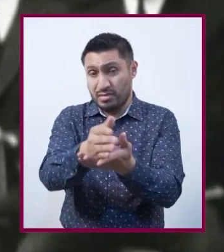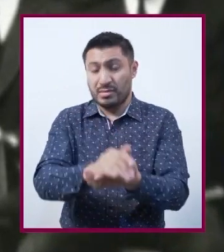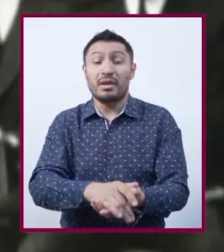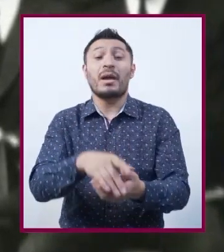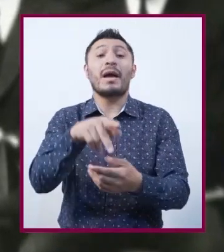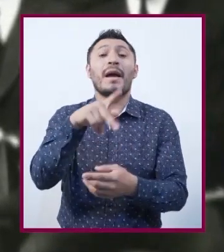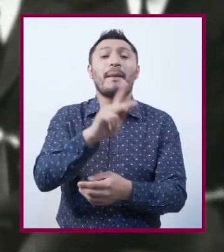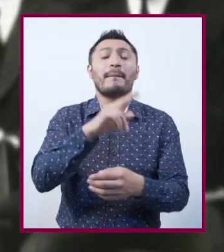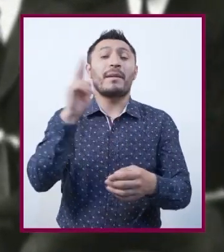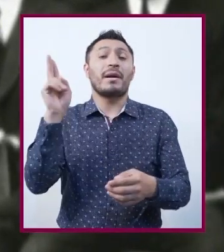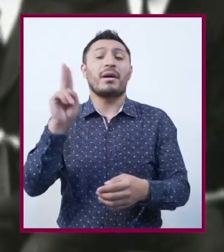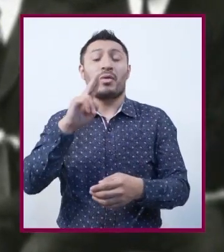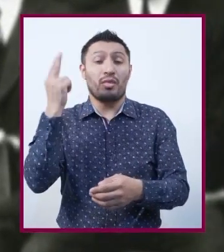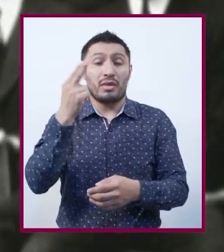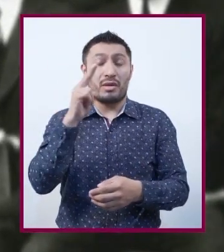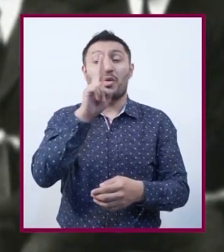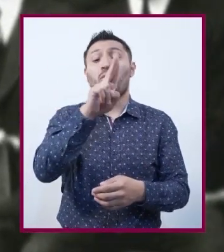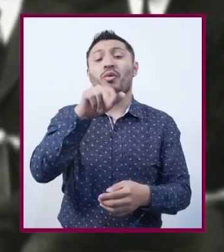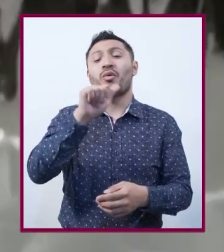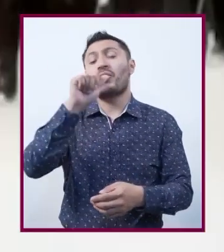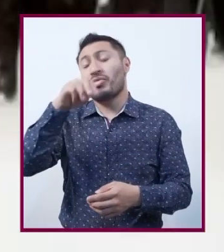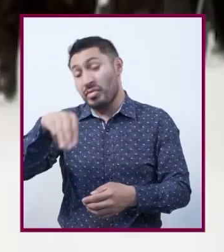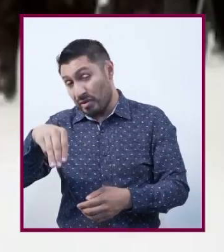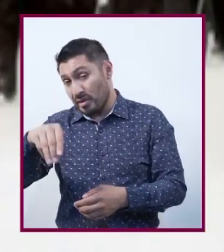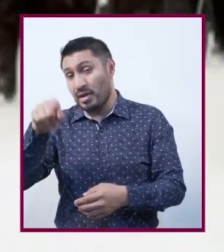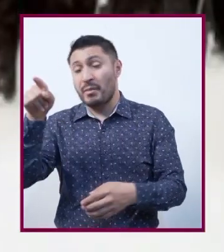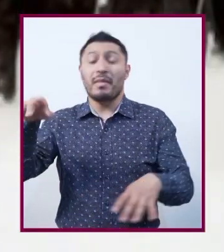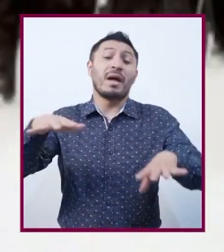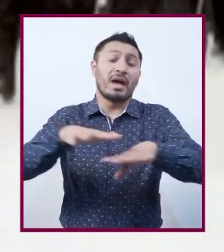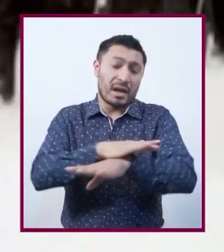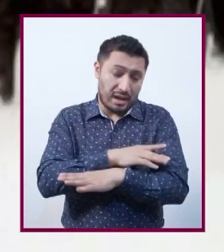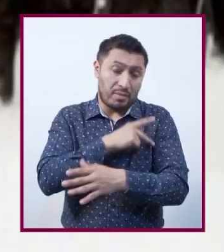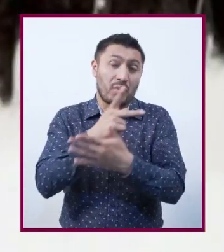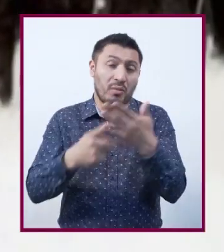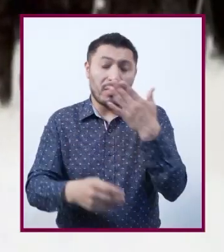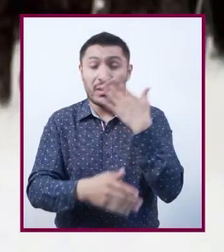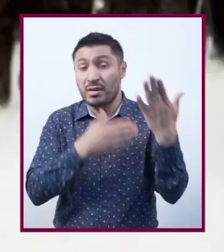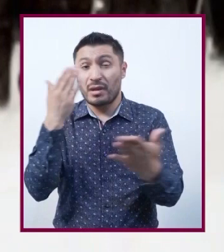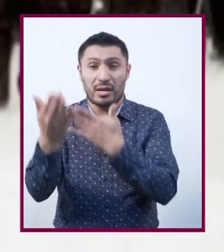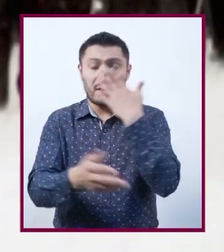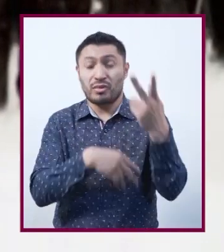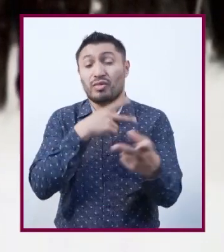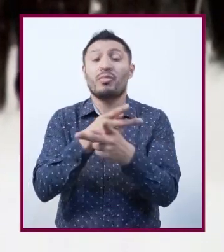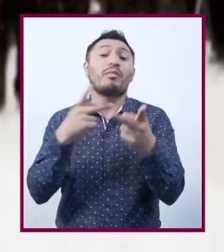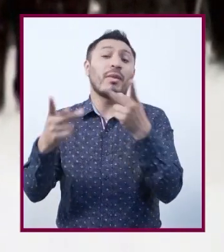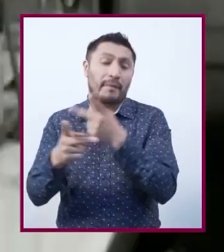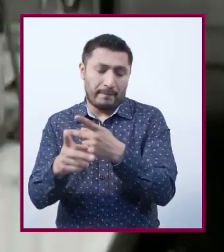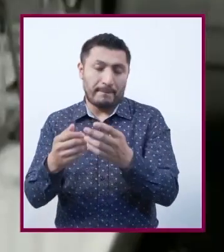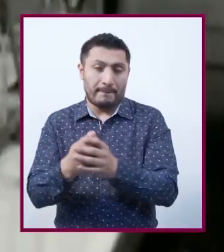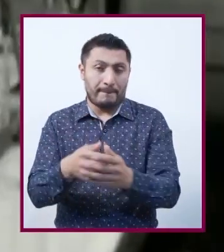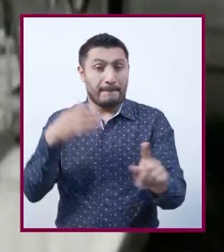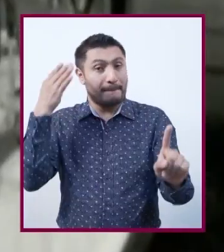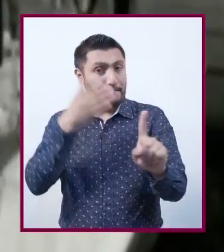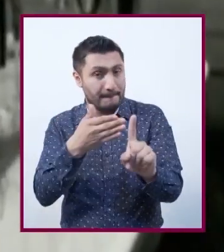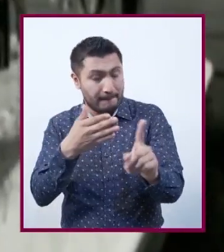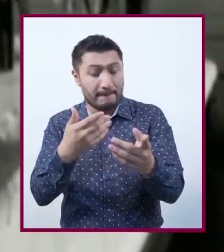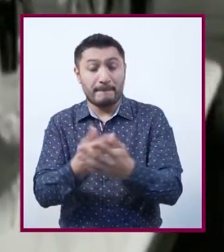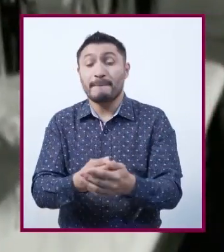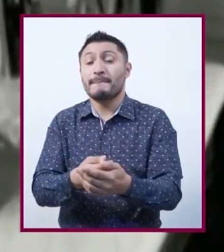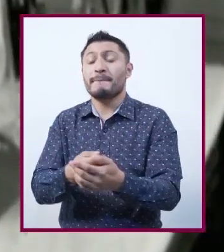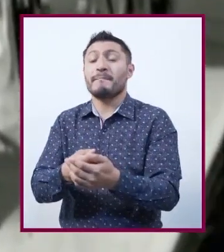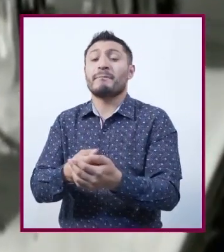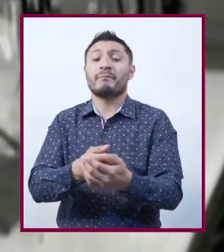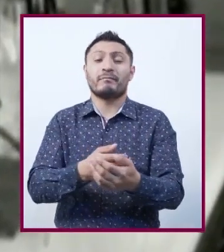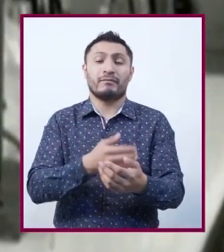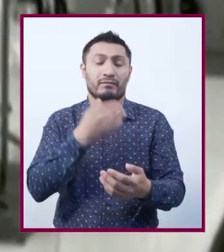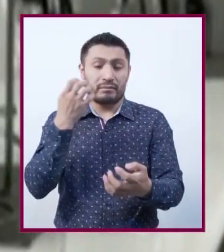la Universidad Nacional Autónoma de México modificó los planes de estudio de sus preparatorias, enfocándolos hacia la